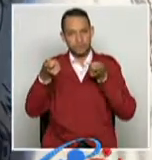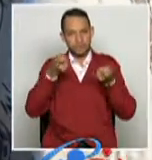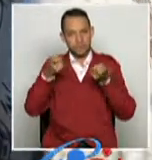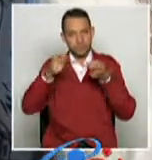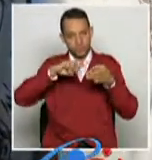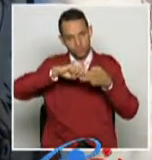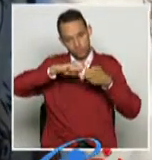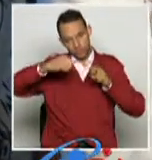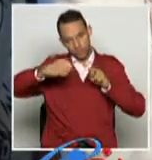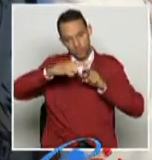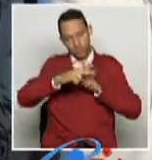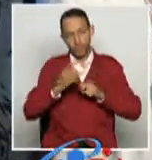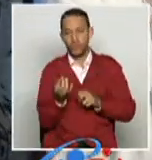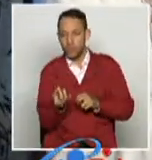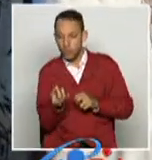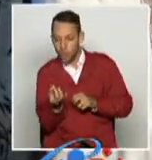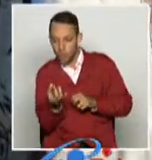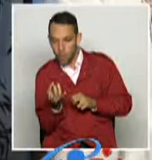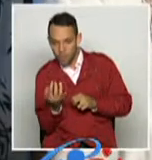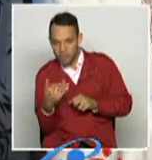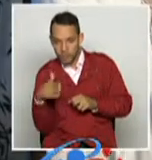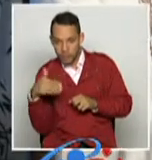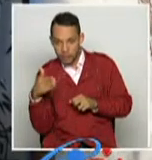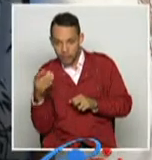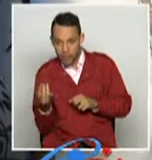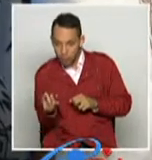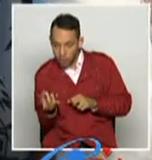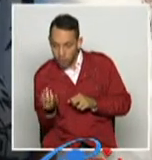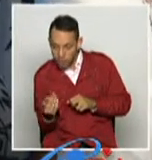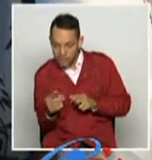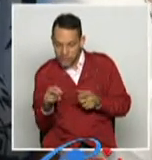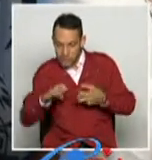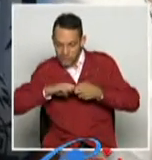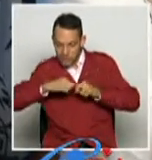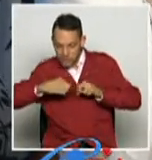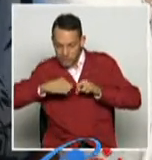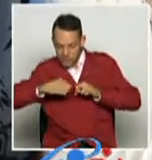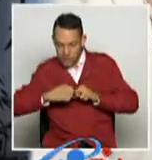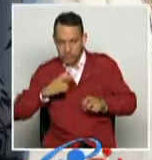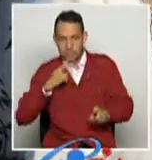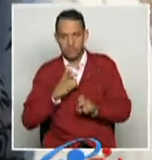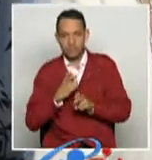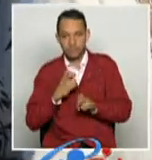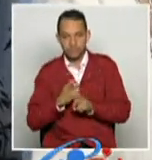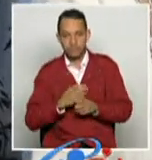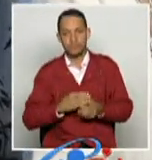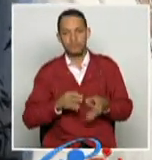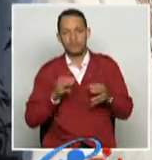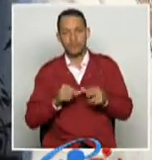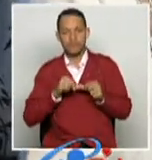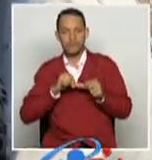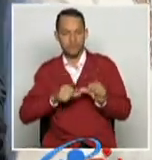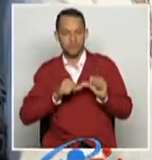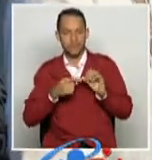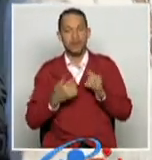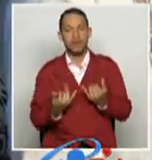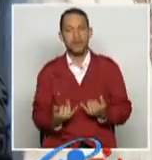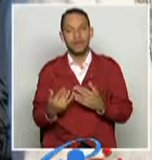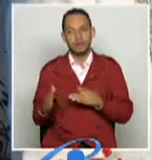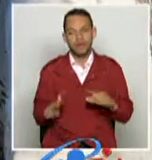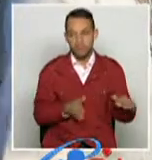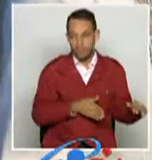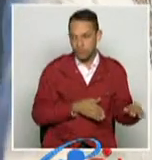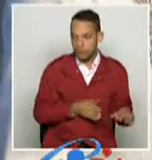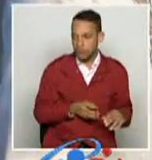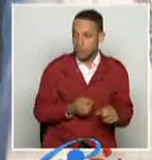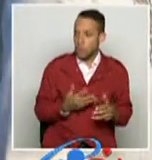que es el que causa el dolor. Cada vez que hay un dolor articular o muscular, hay una sobrecarga de energía yang.